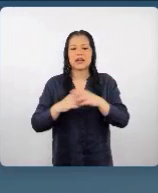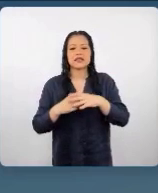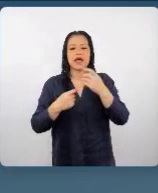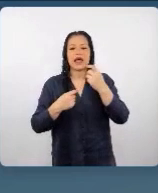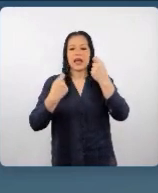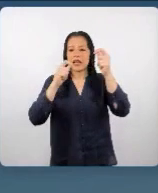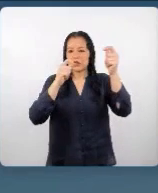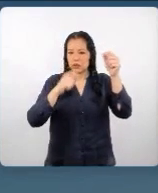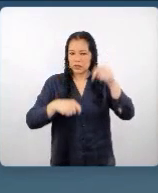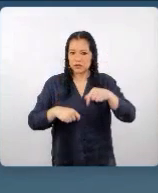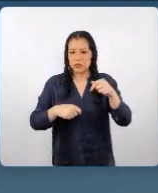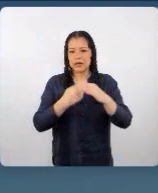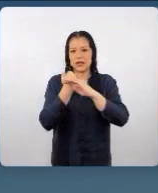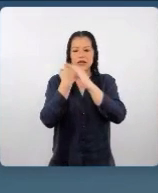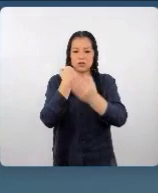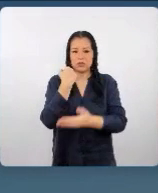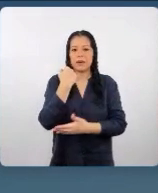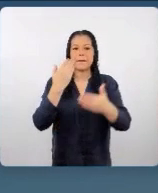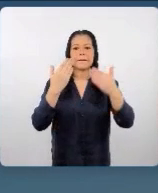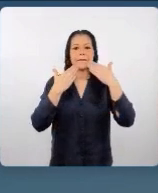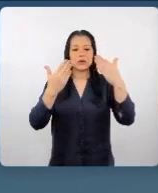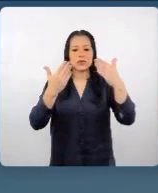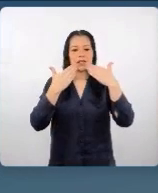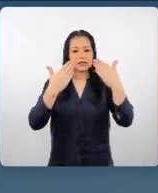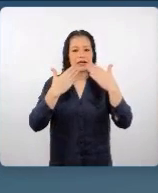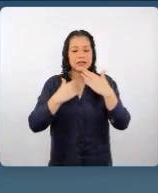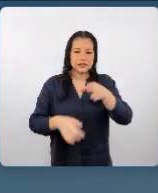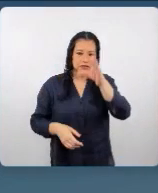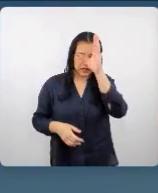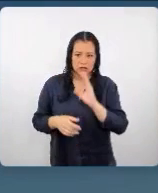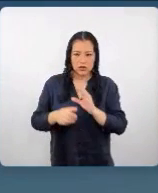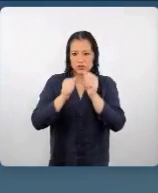perspective. Thank you. God bless all.